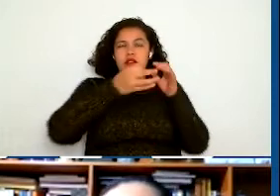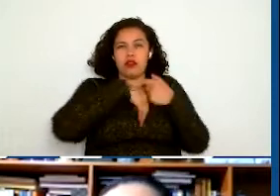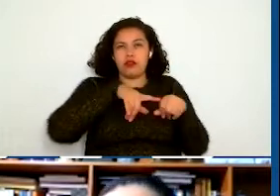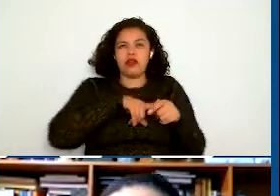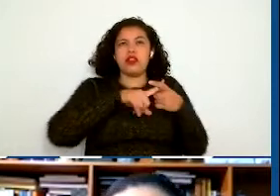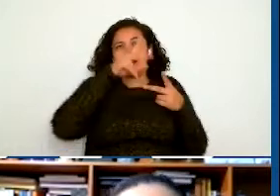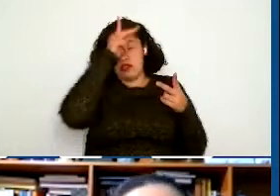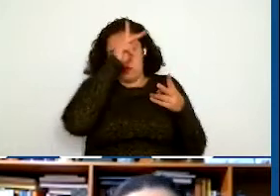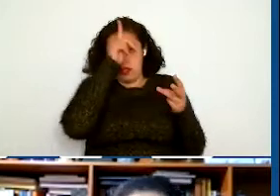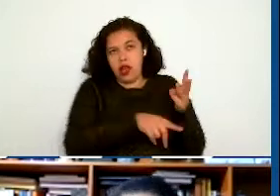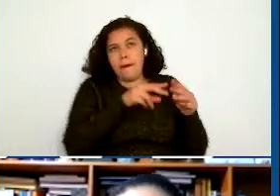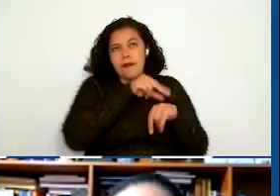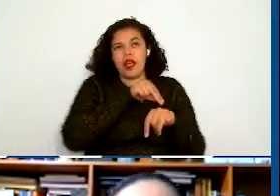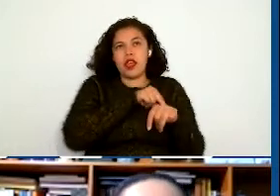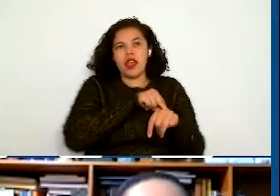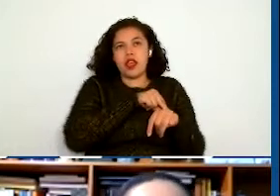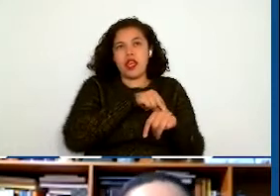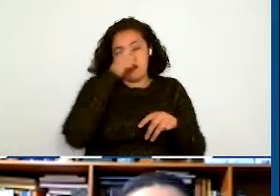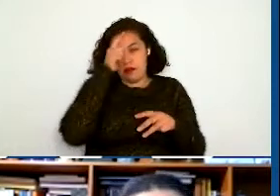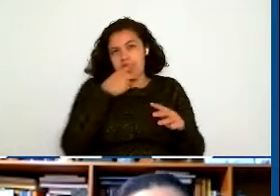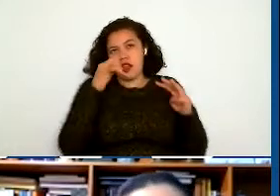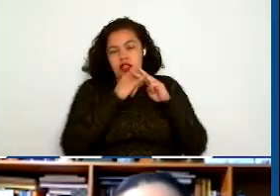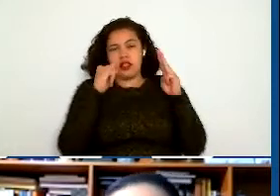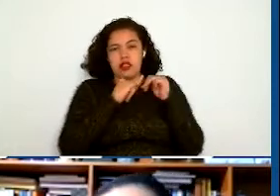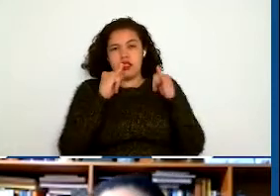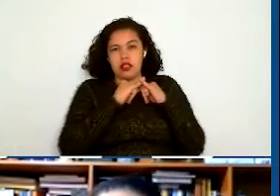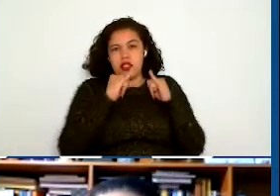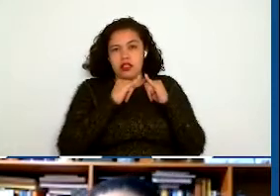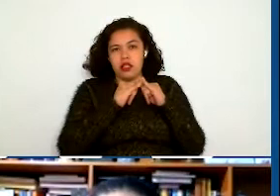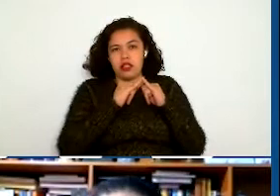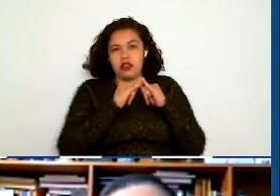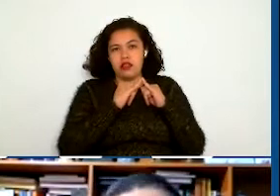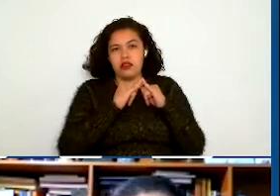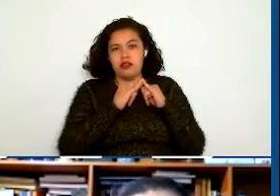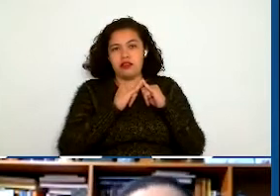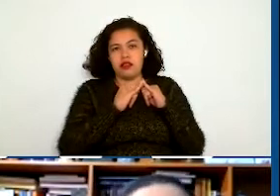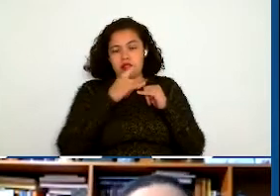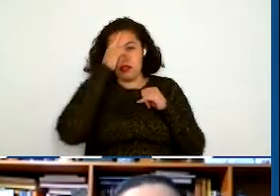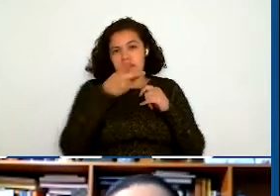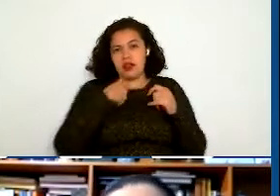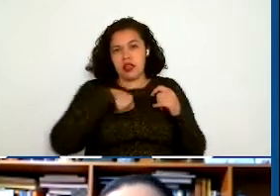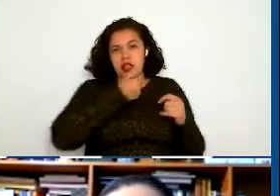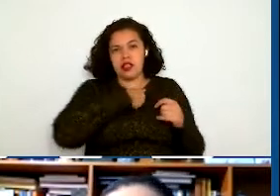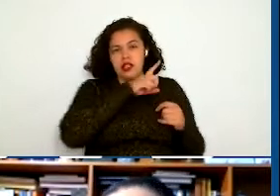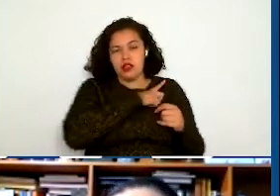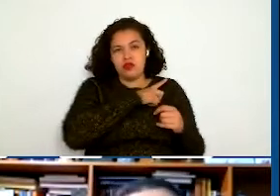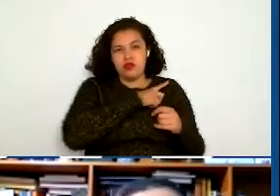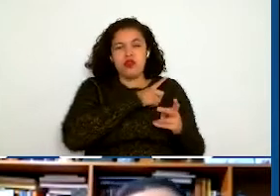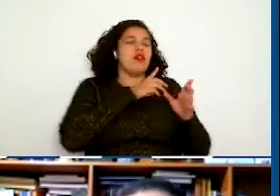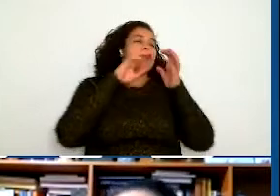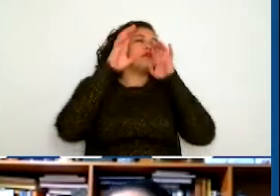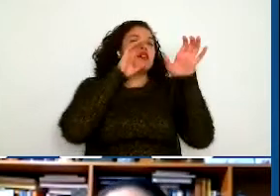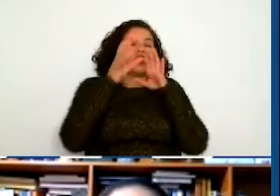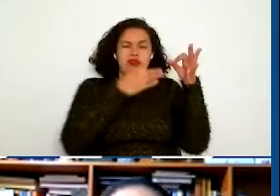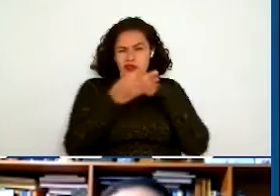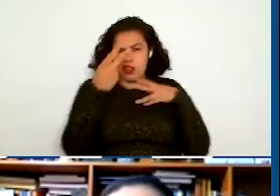psicología, área médica para quienes sean instituciones con esa de salud, comunicólogos,